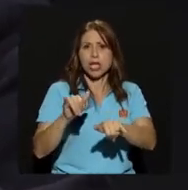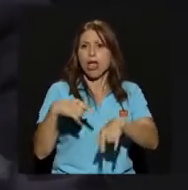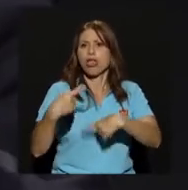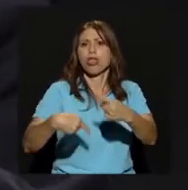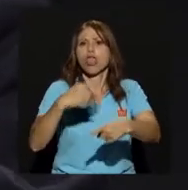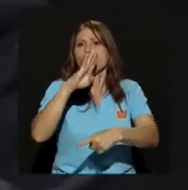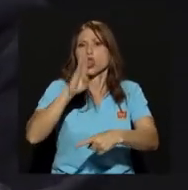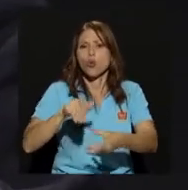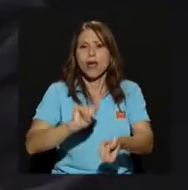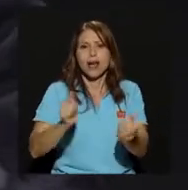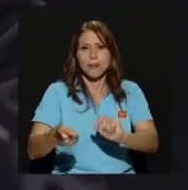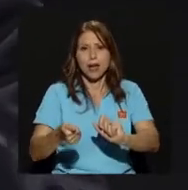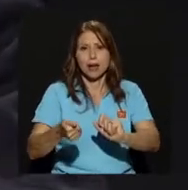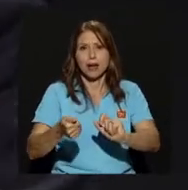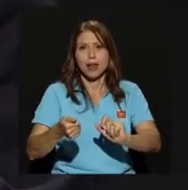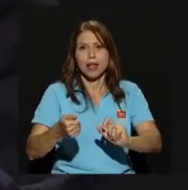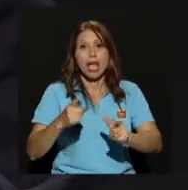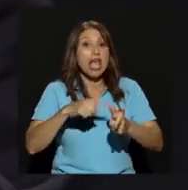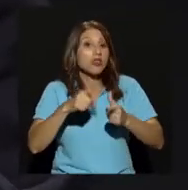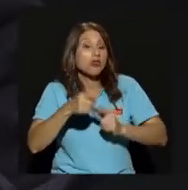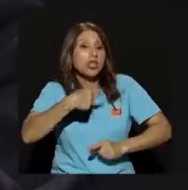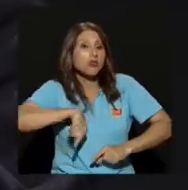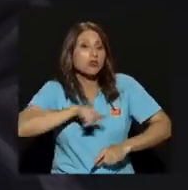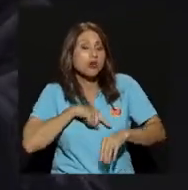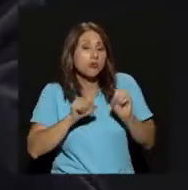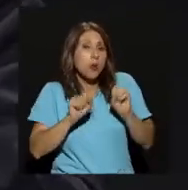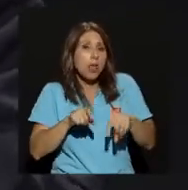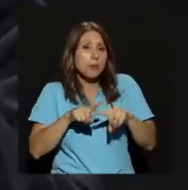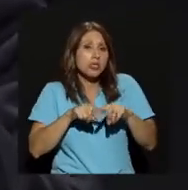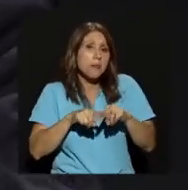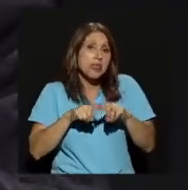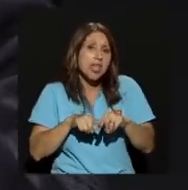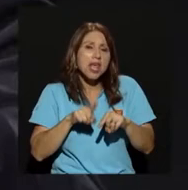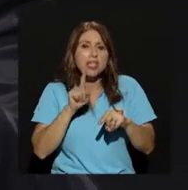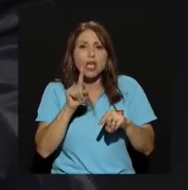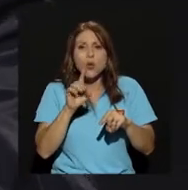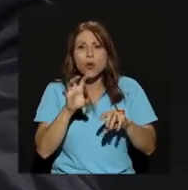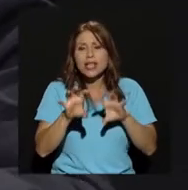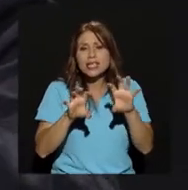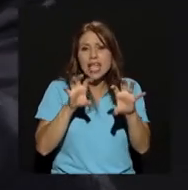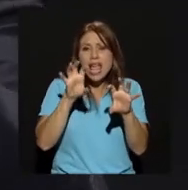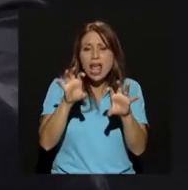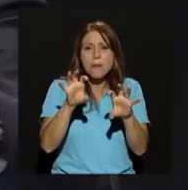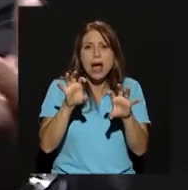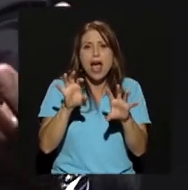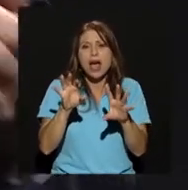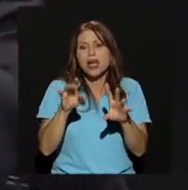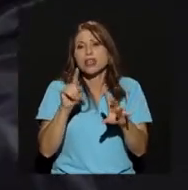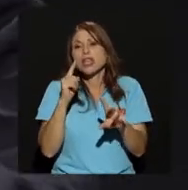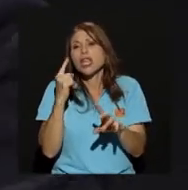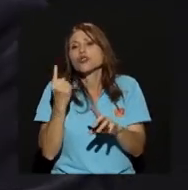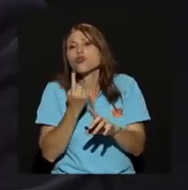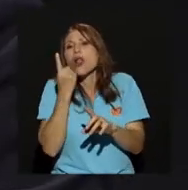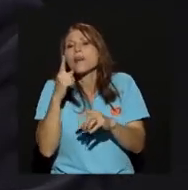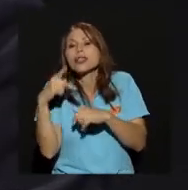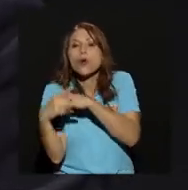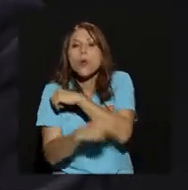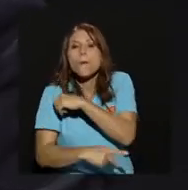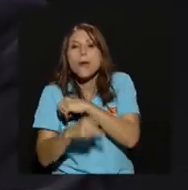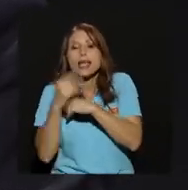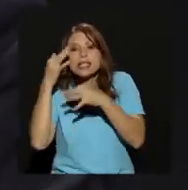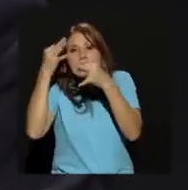cambiar y que nosotros entonces podríamos de aprender fácilmente de un esquema unilateral casi que un regalo de parte de los